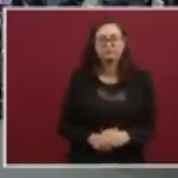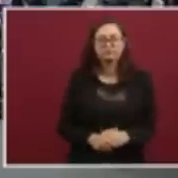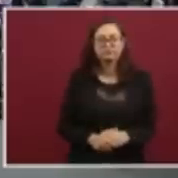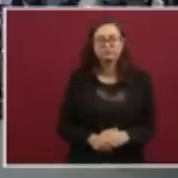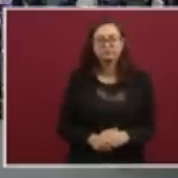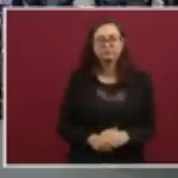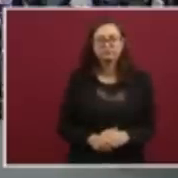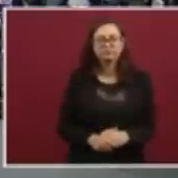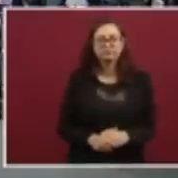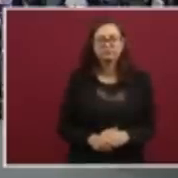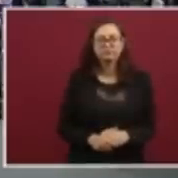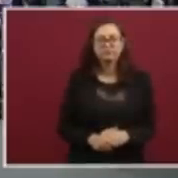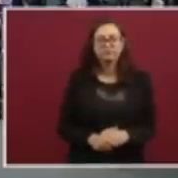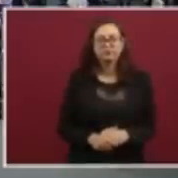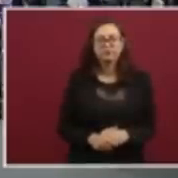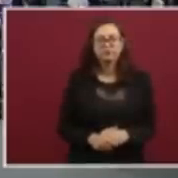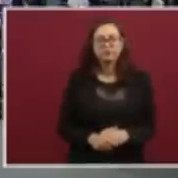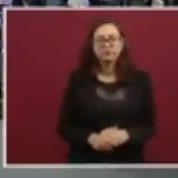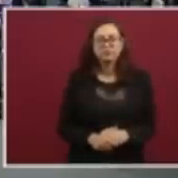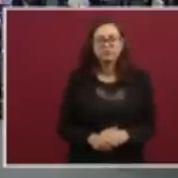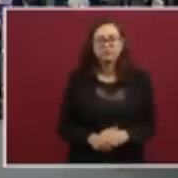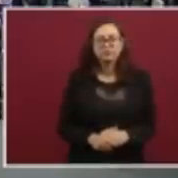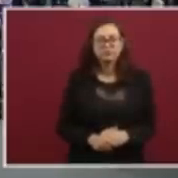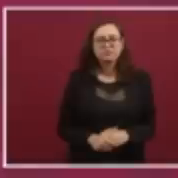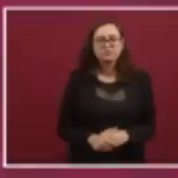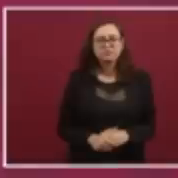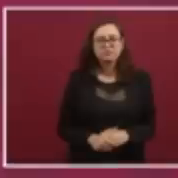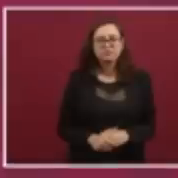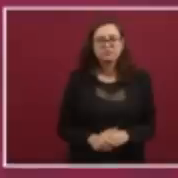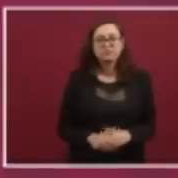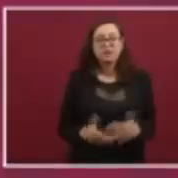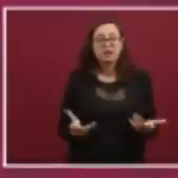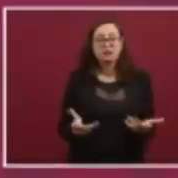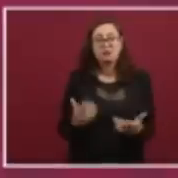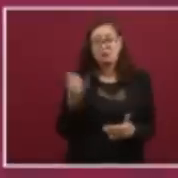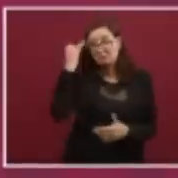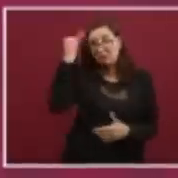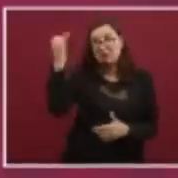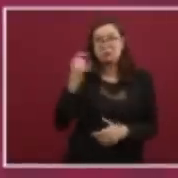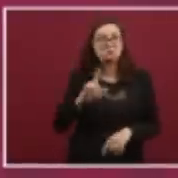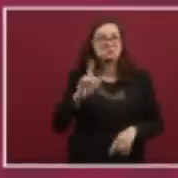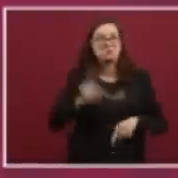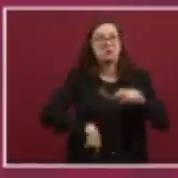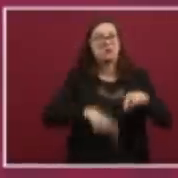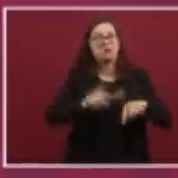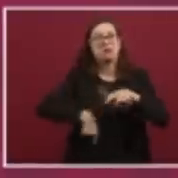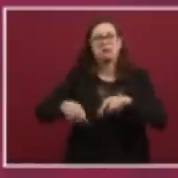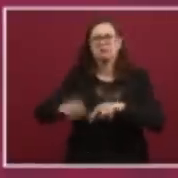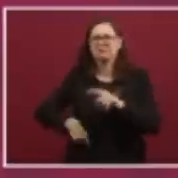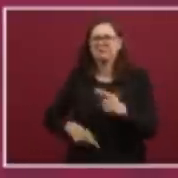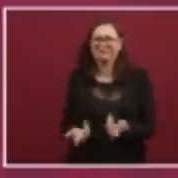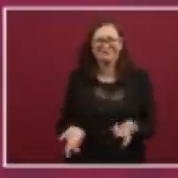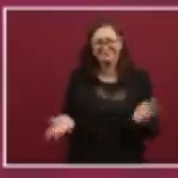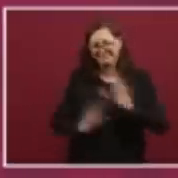porque hay la idea de que se están quitando las becas, hay más becas que